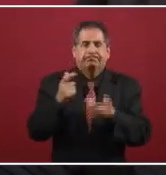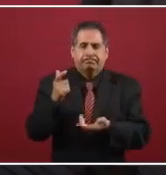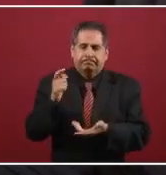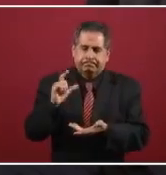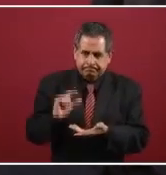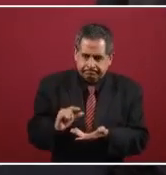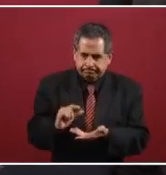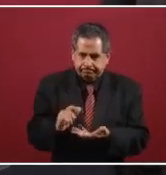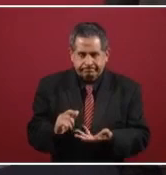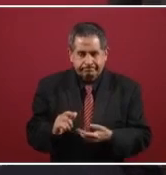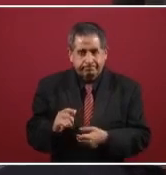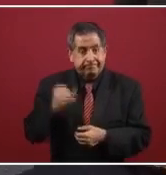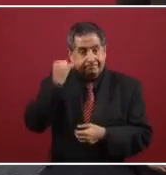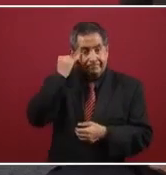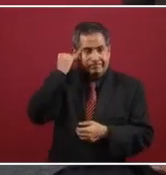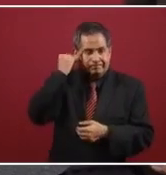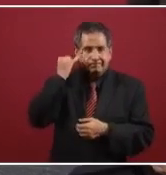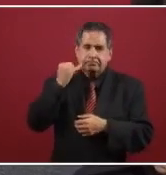Japón,